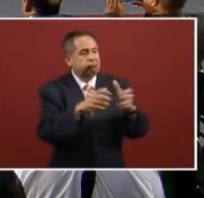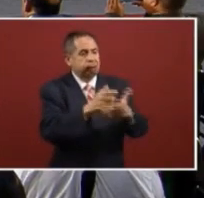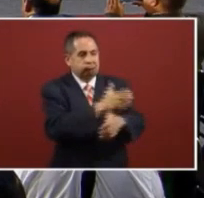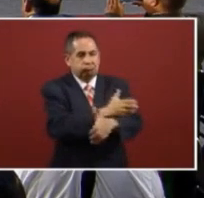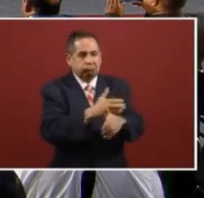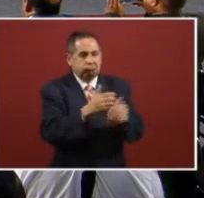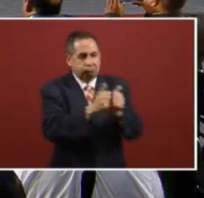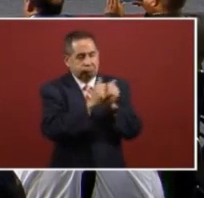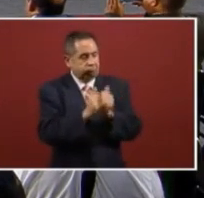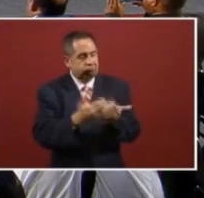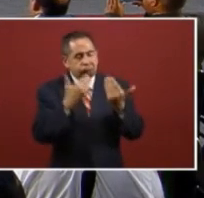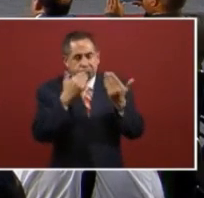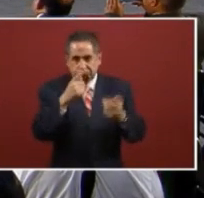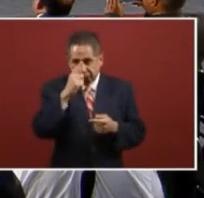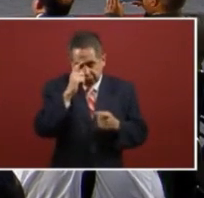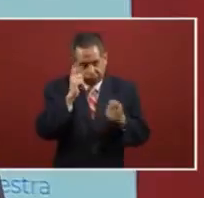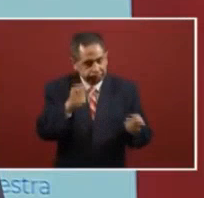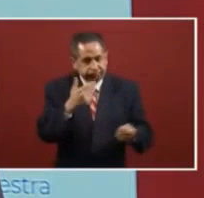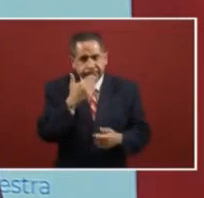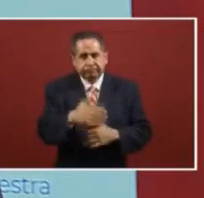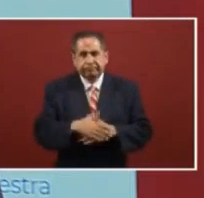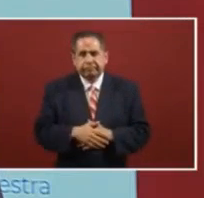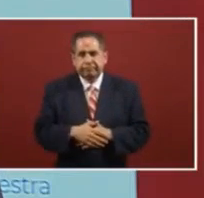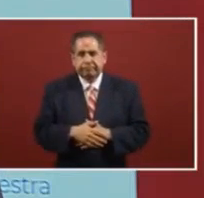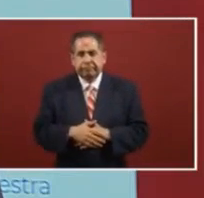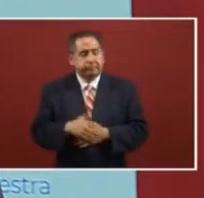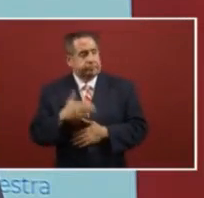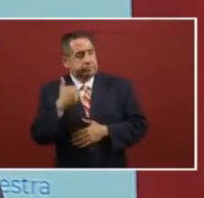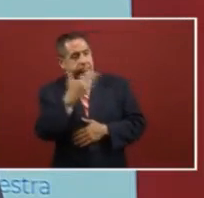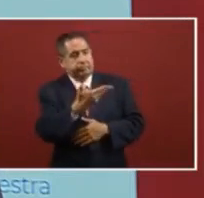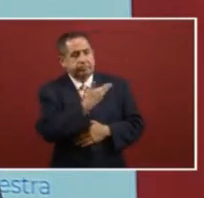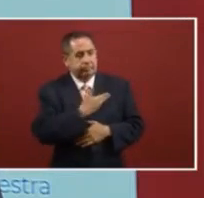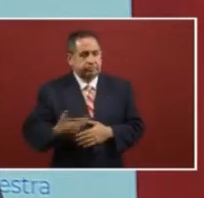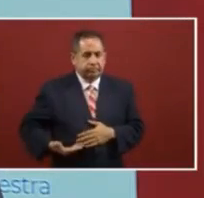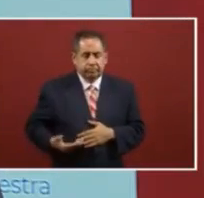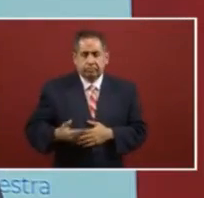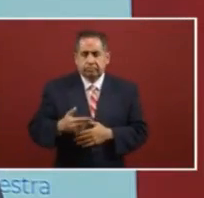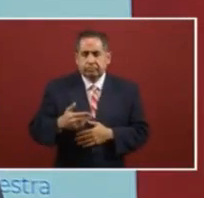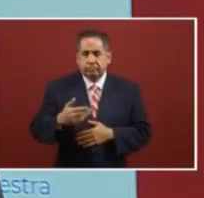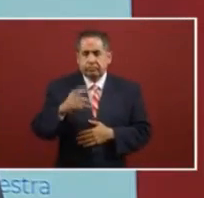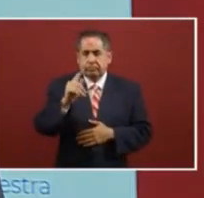colaboradores. Al presidente Donald Trump, por eso,